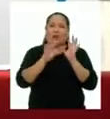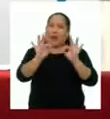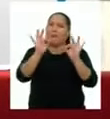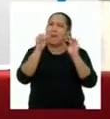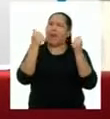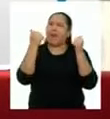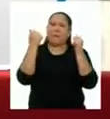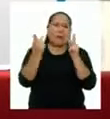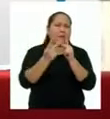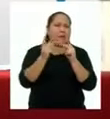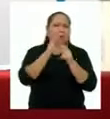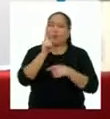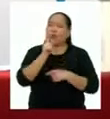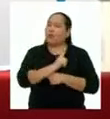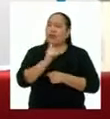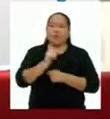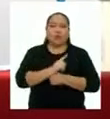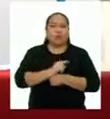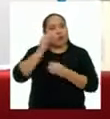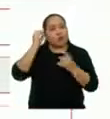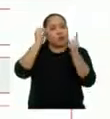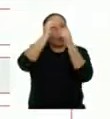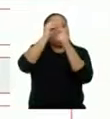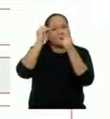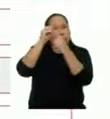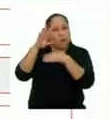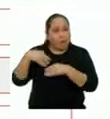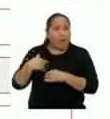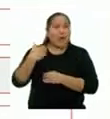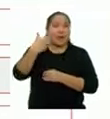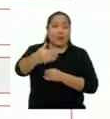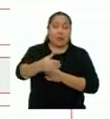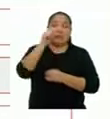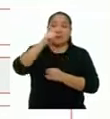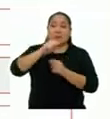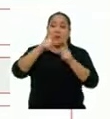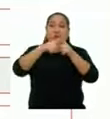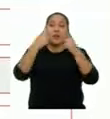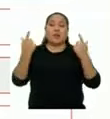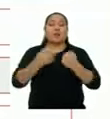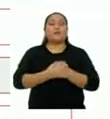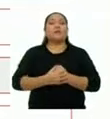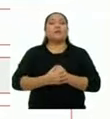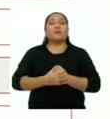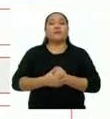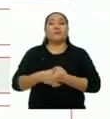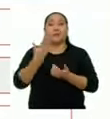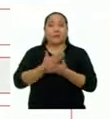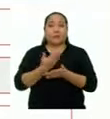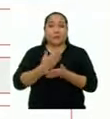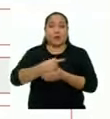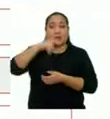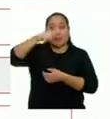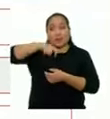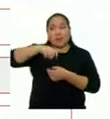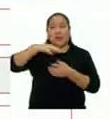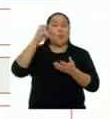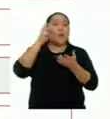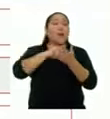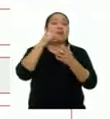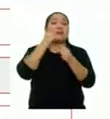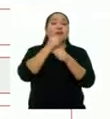bien. Los retos hacia adelante son enormes, ¿no? La prueba más fehaciente de que tenemos mucho que hacer es